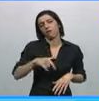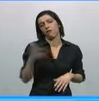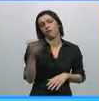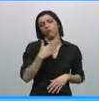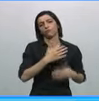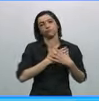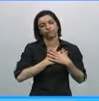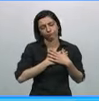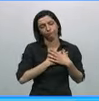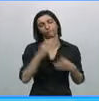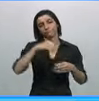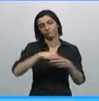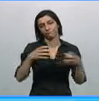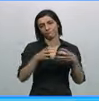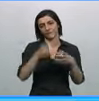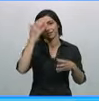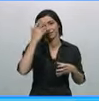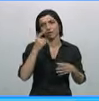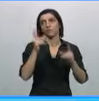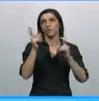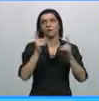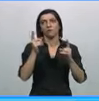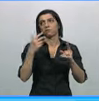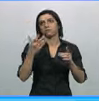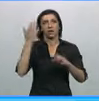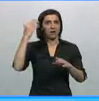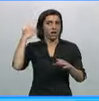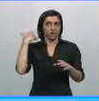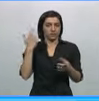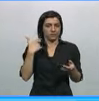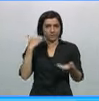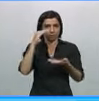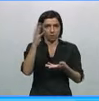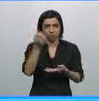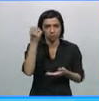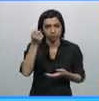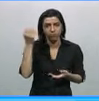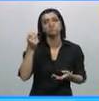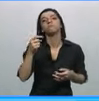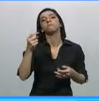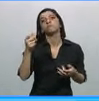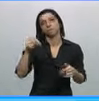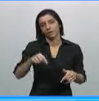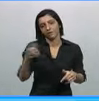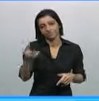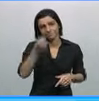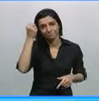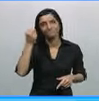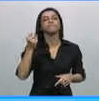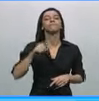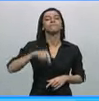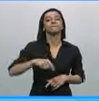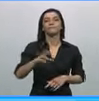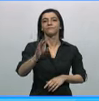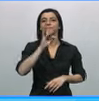Almagro por haber obtenido ese título que era tan esquivo a uno de los grandes del fútbol argentino. Es actualmente el director técnico de San Lorenzo, segundo